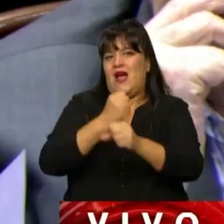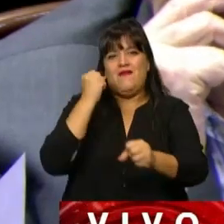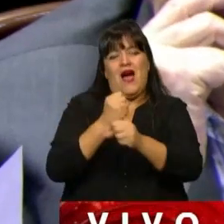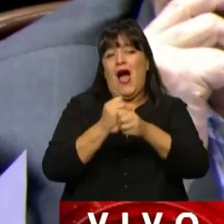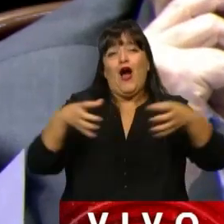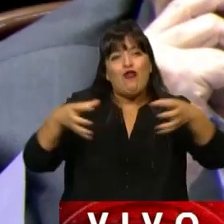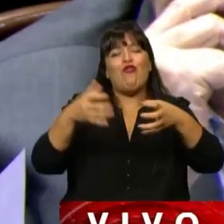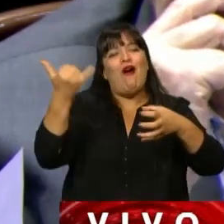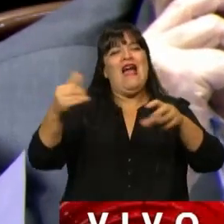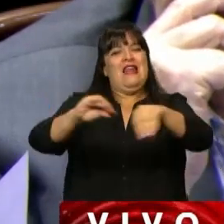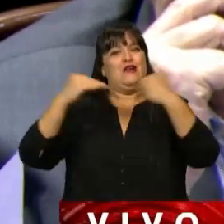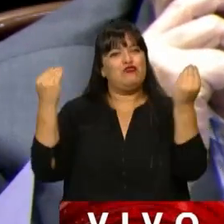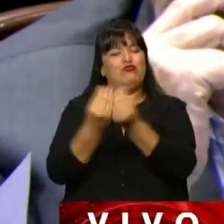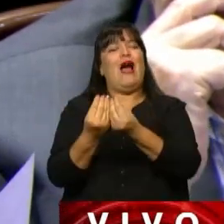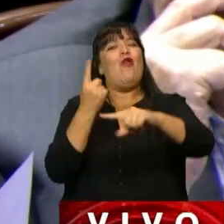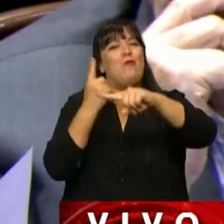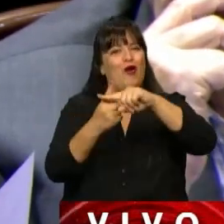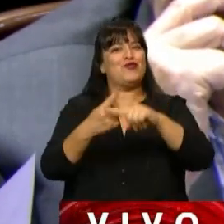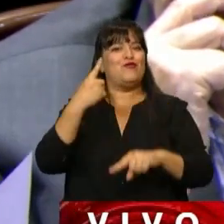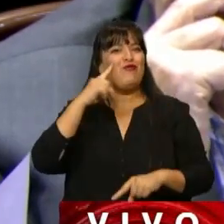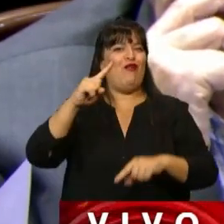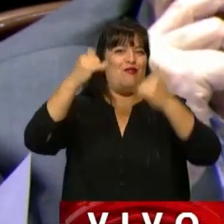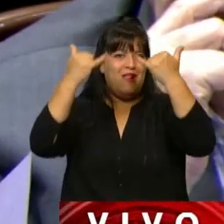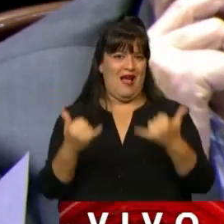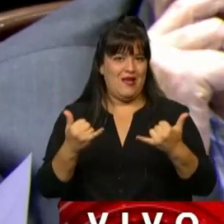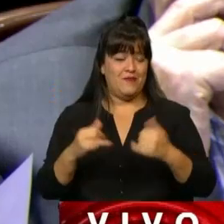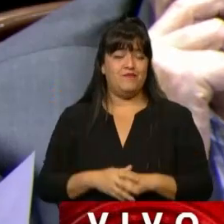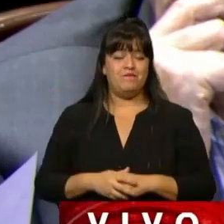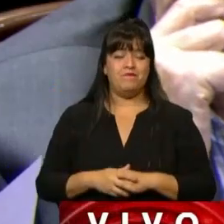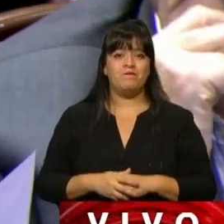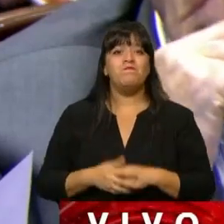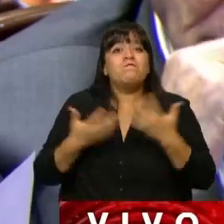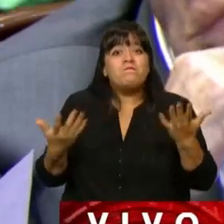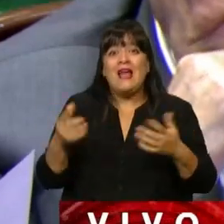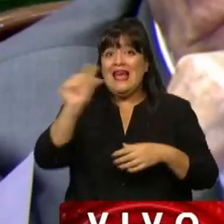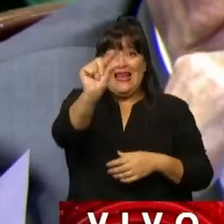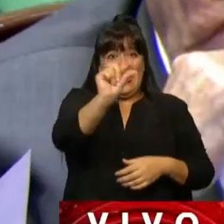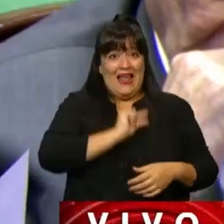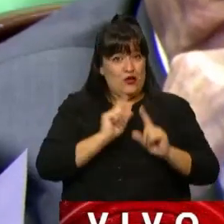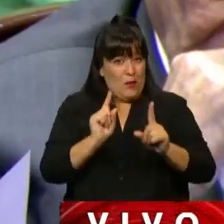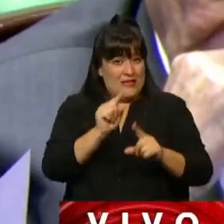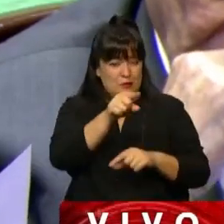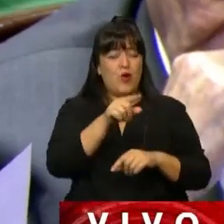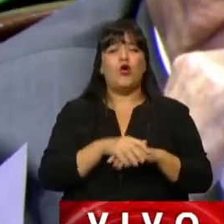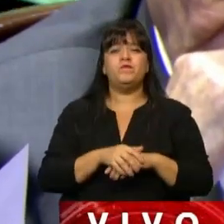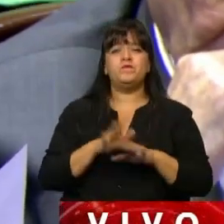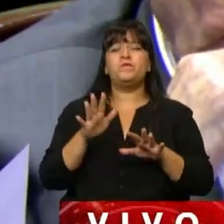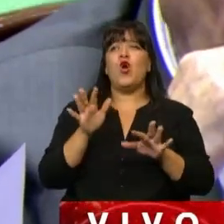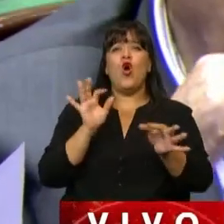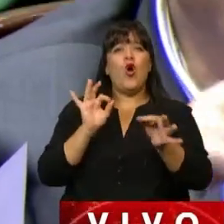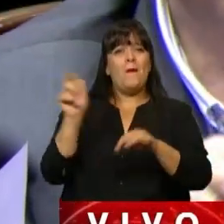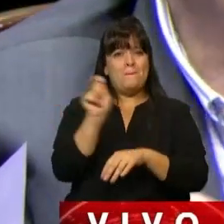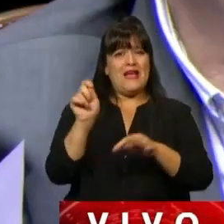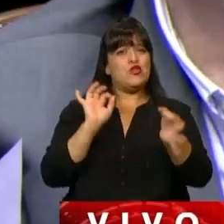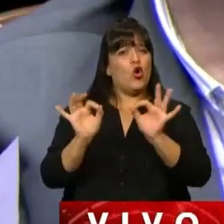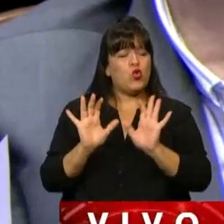tiene un resultado positivo. En definitiva, de ese crédito solicitado en octubre,